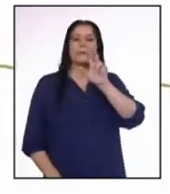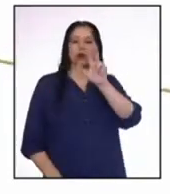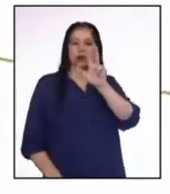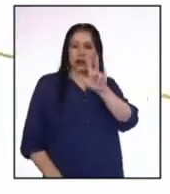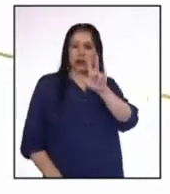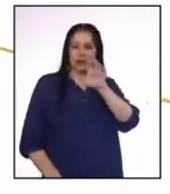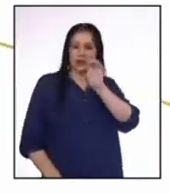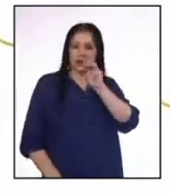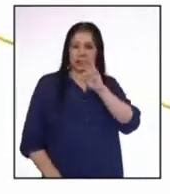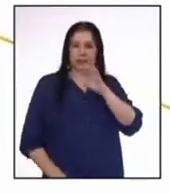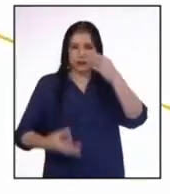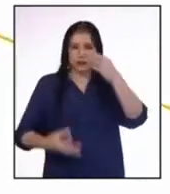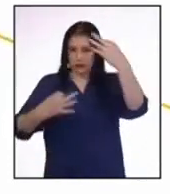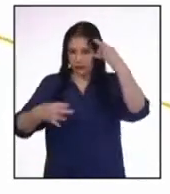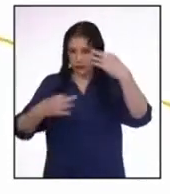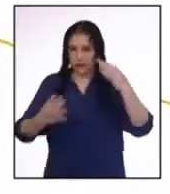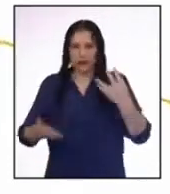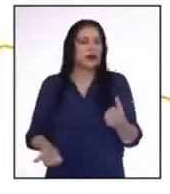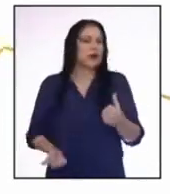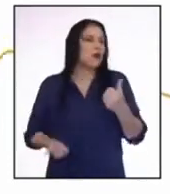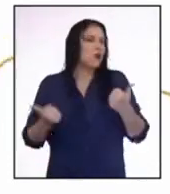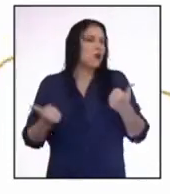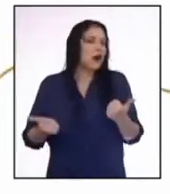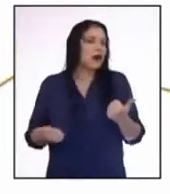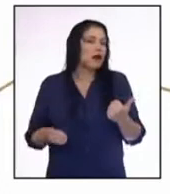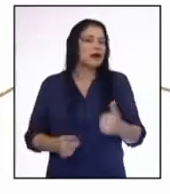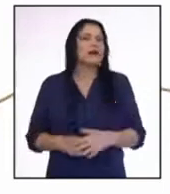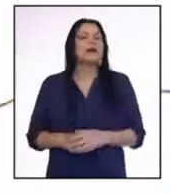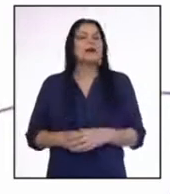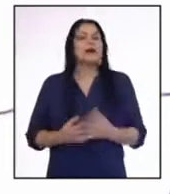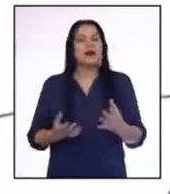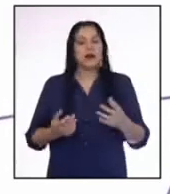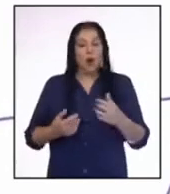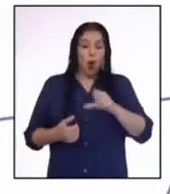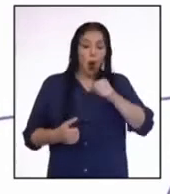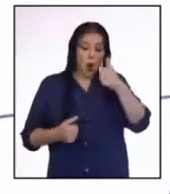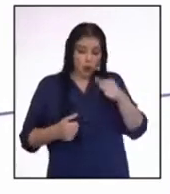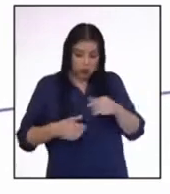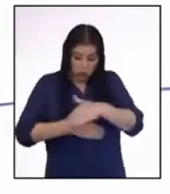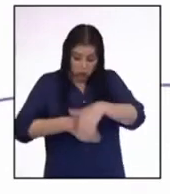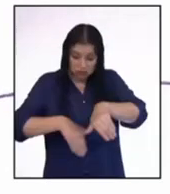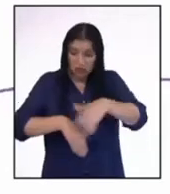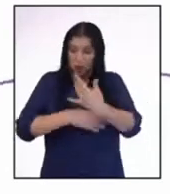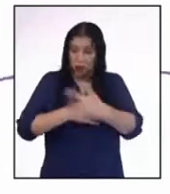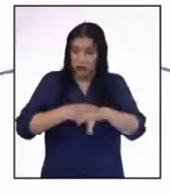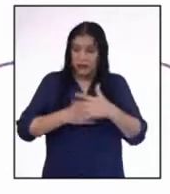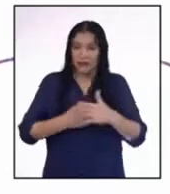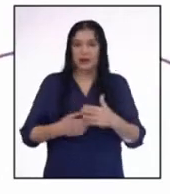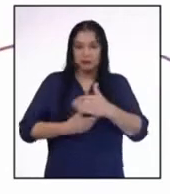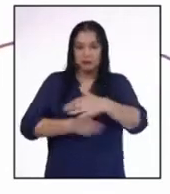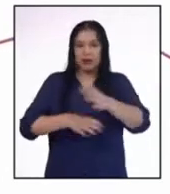centímetros en el papel. Lo que queda será para el patio.